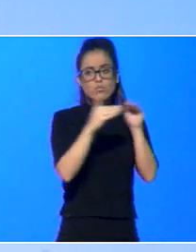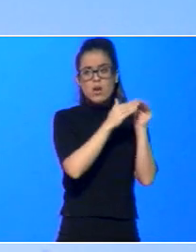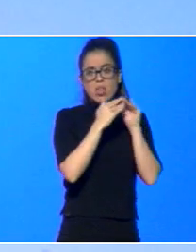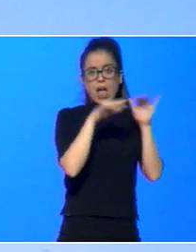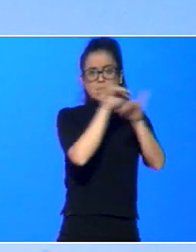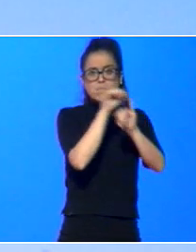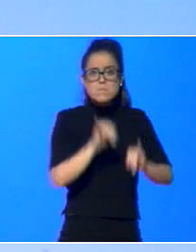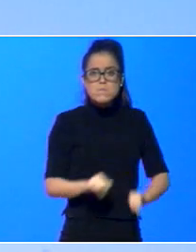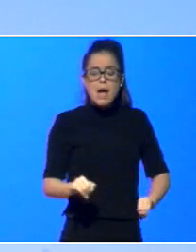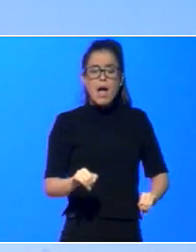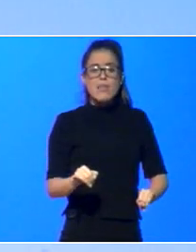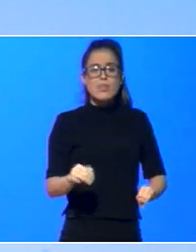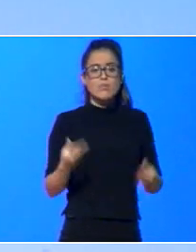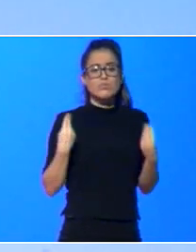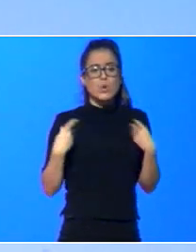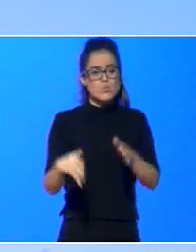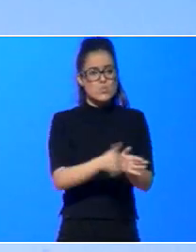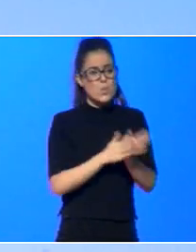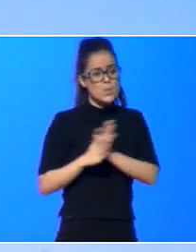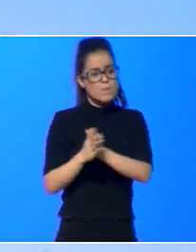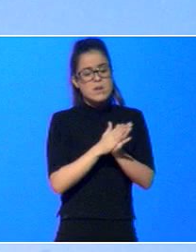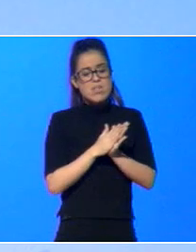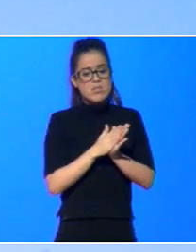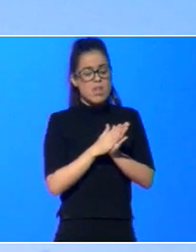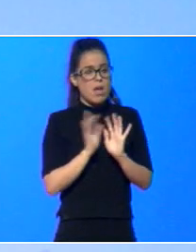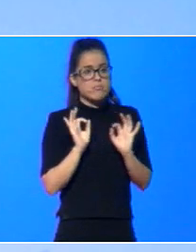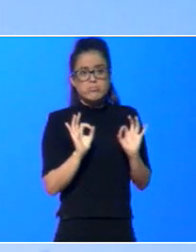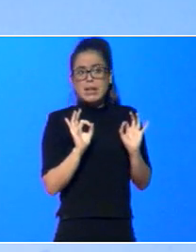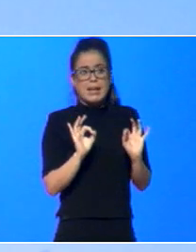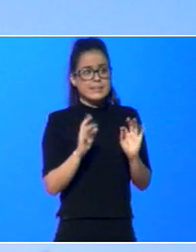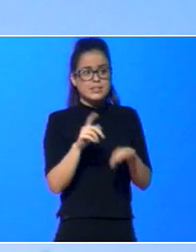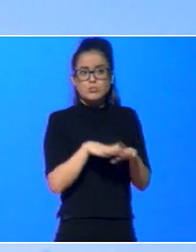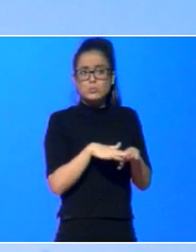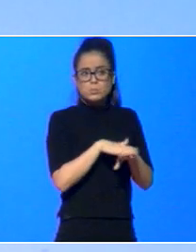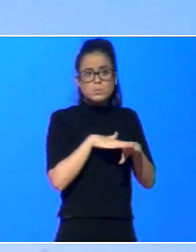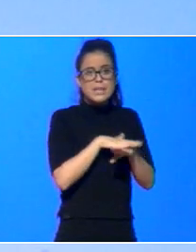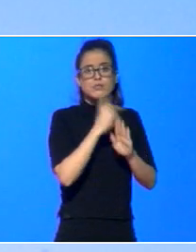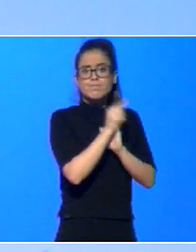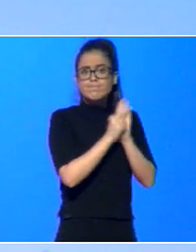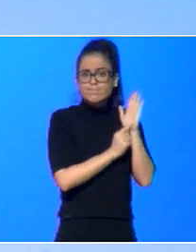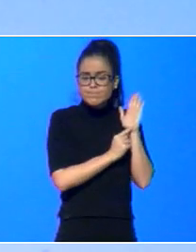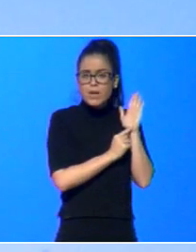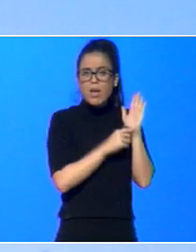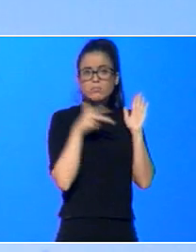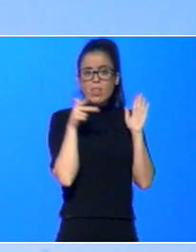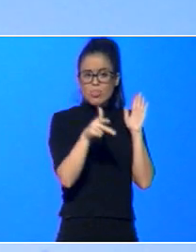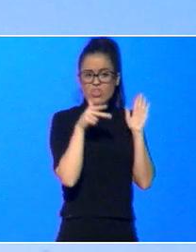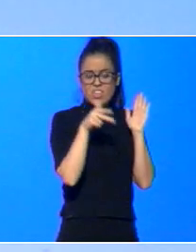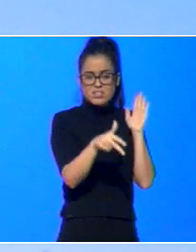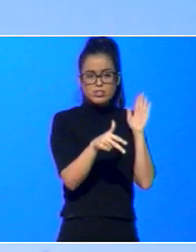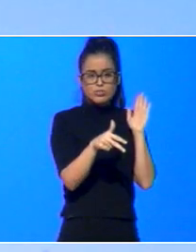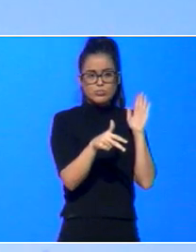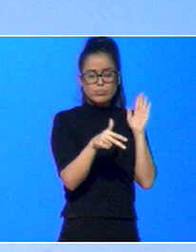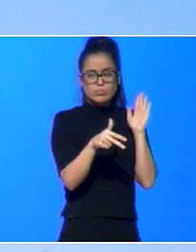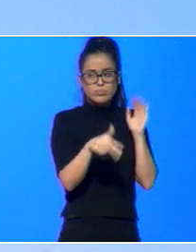la idea de convivencia estos son los referentes del enfoque de derechos cuando se llevan no al ámbito